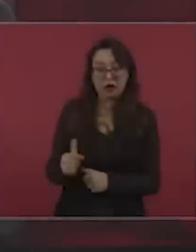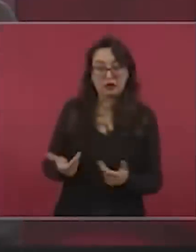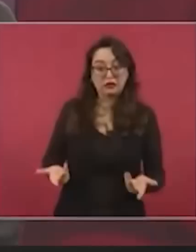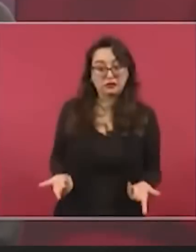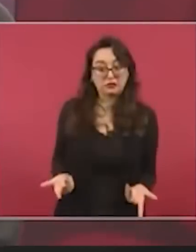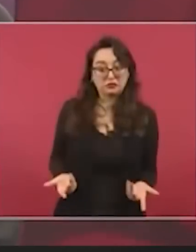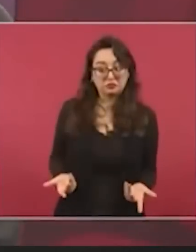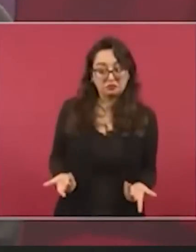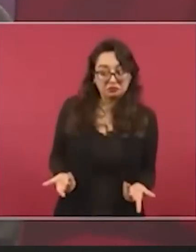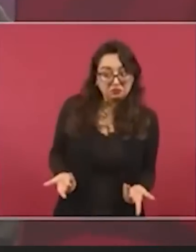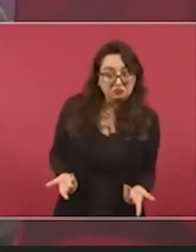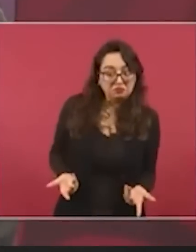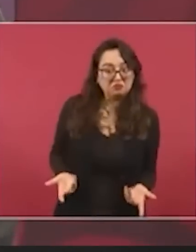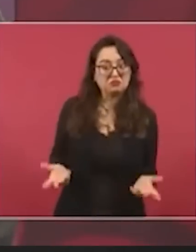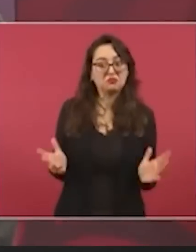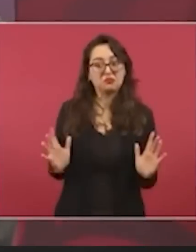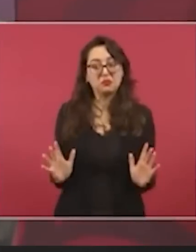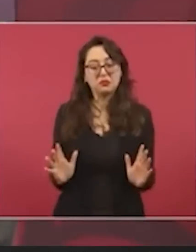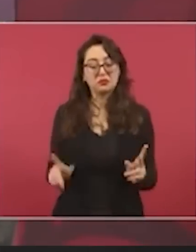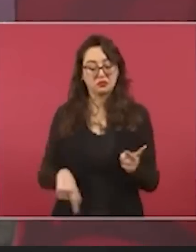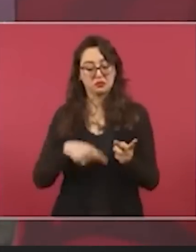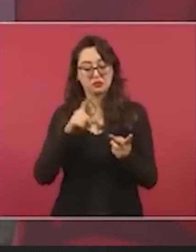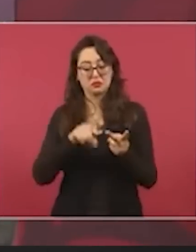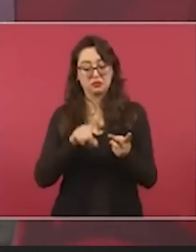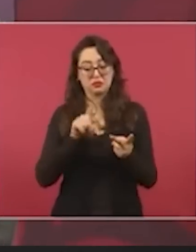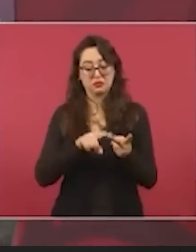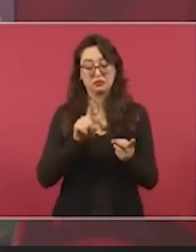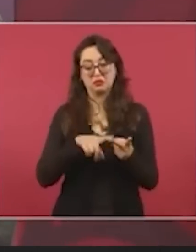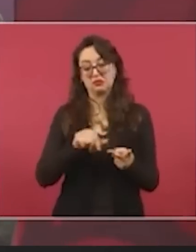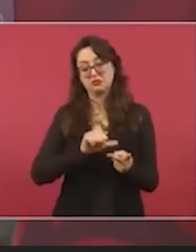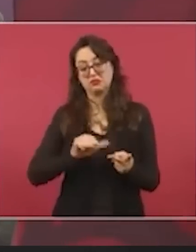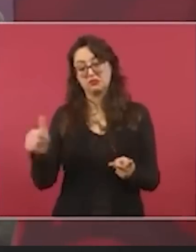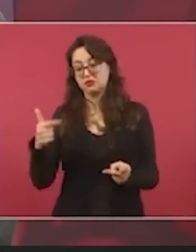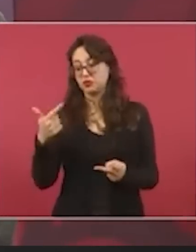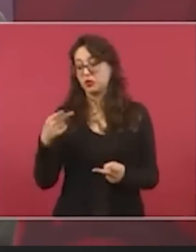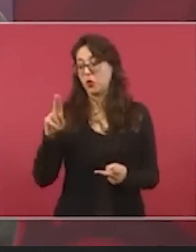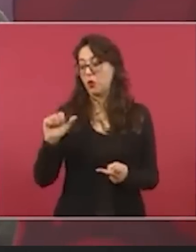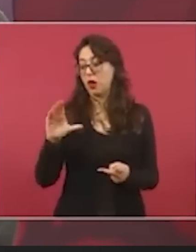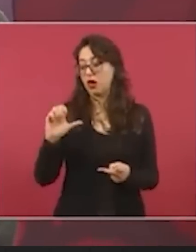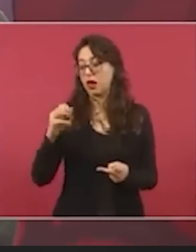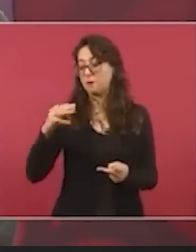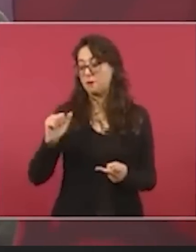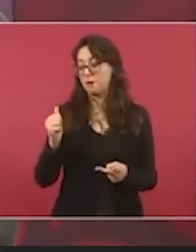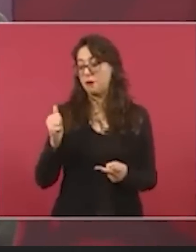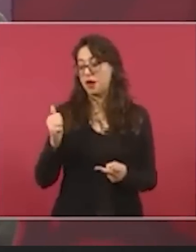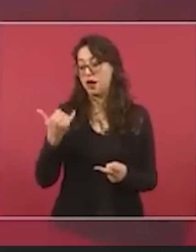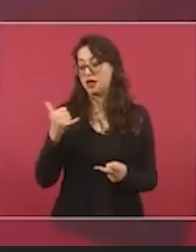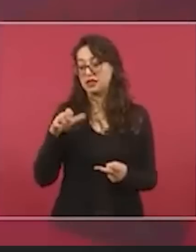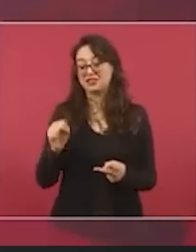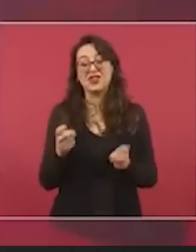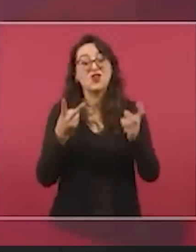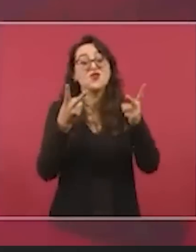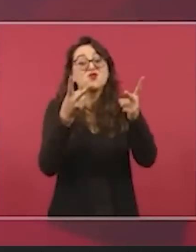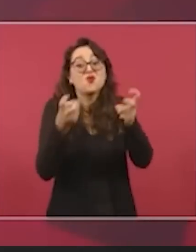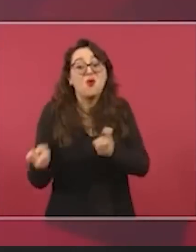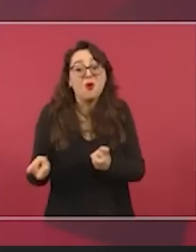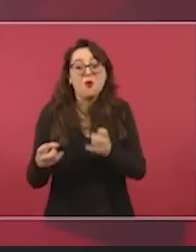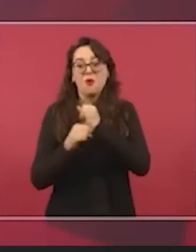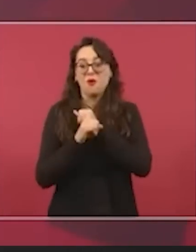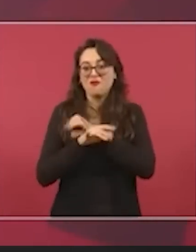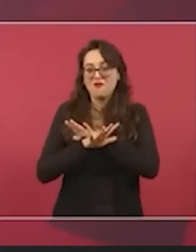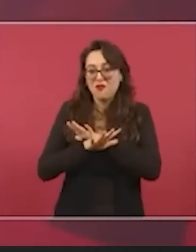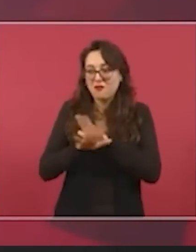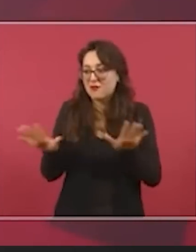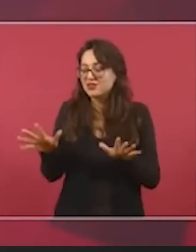Lo de guacamayas que plantean, eso fue un hackeo que